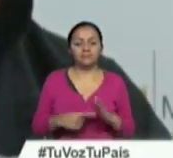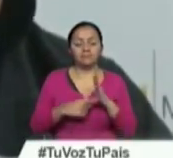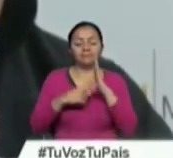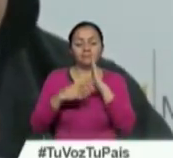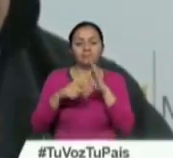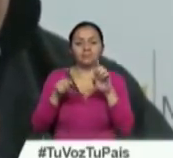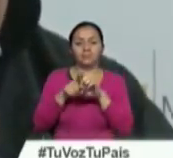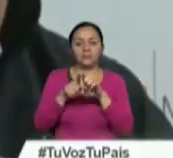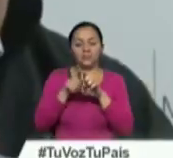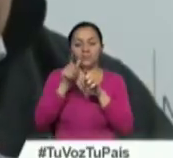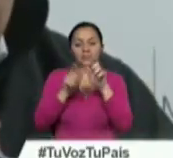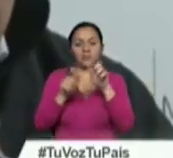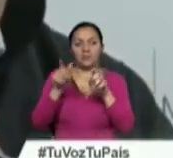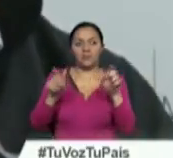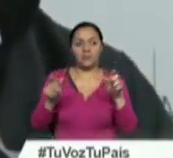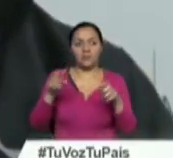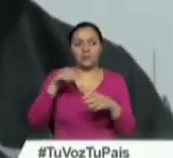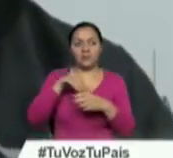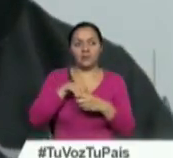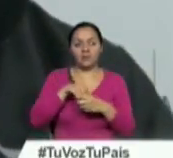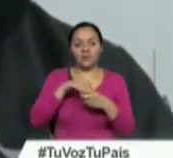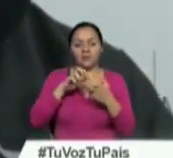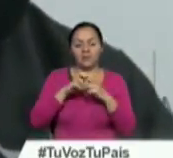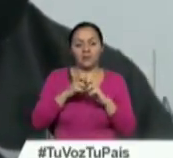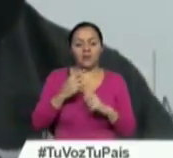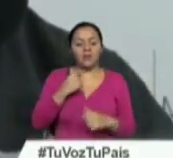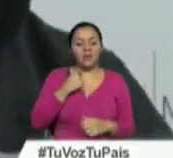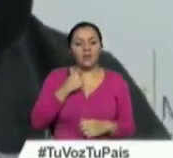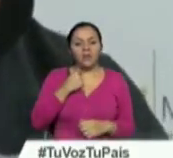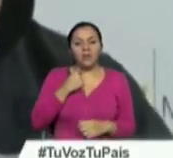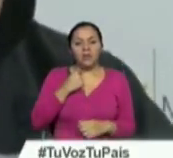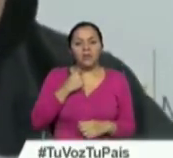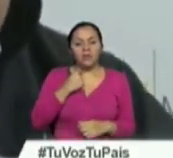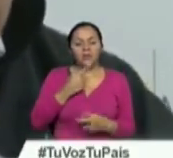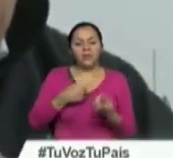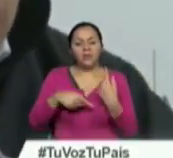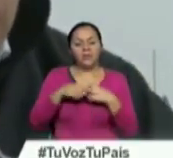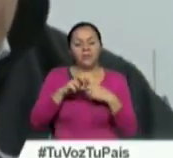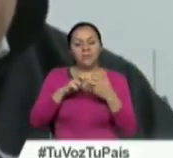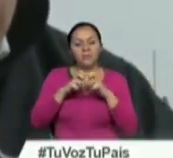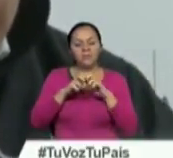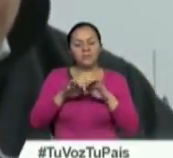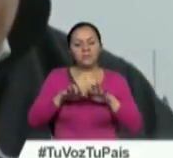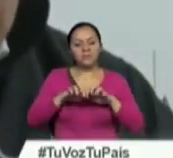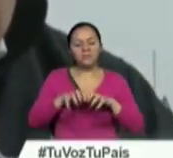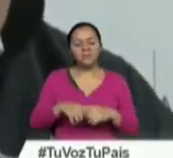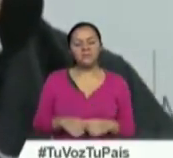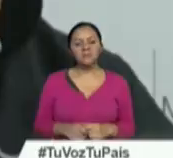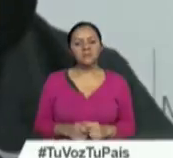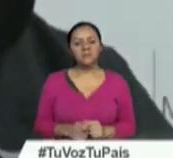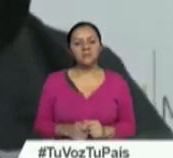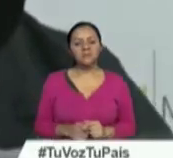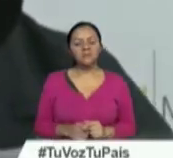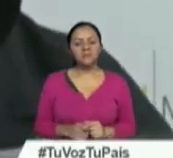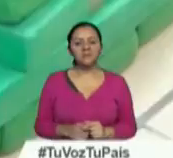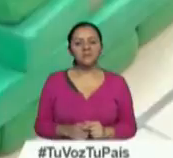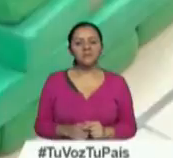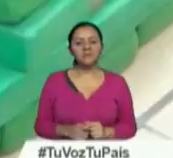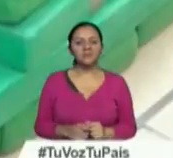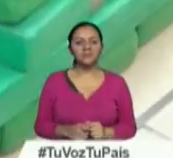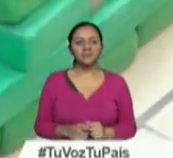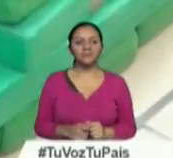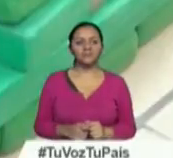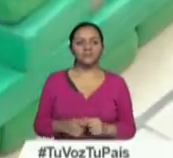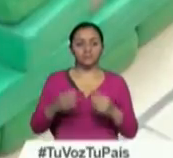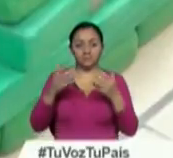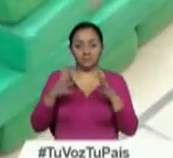todas las personas que posiblemente quieran generar algún tipo de actividad ilícita bajo este tipo. Entonces, en